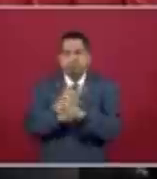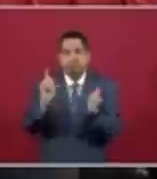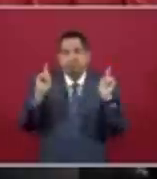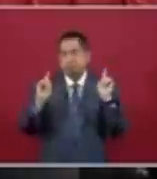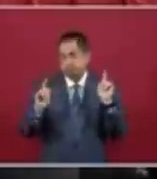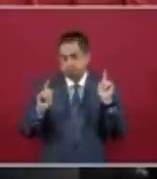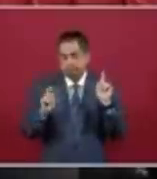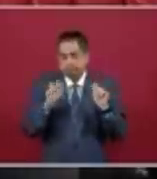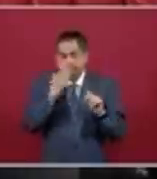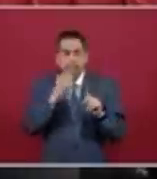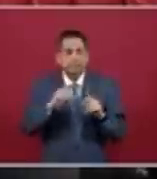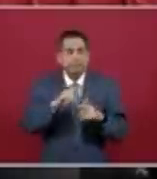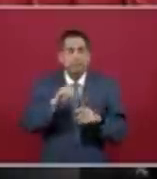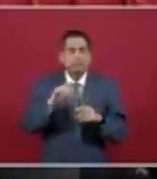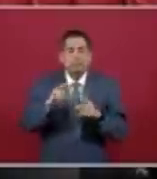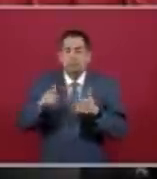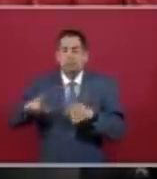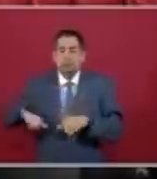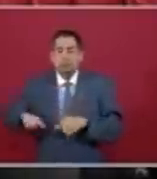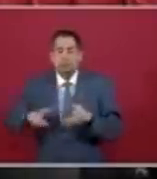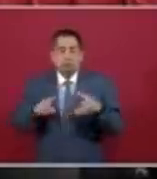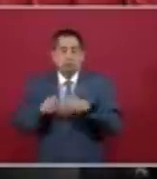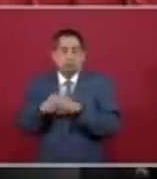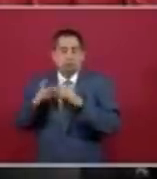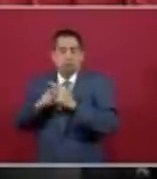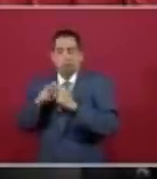y el Estado laico.